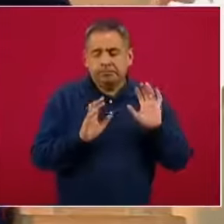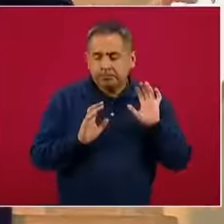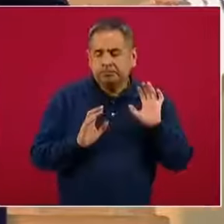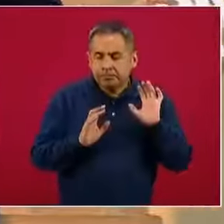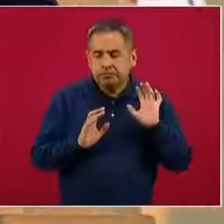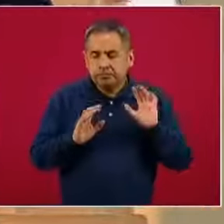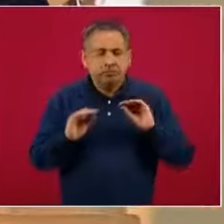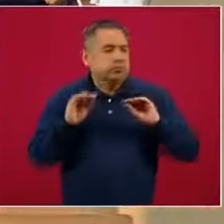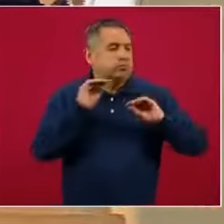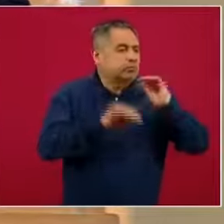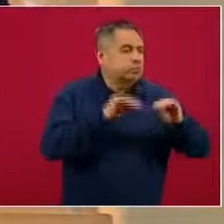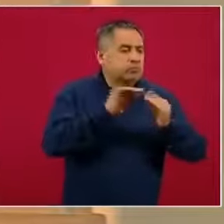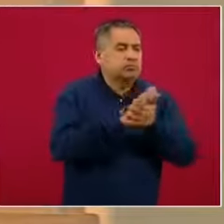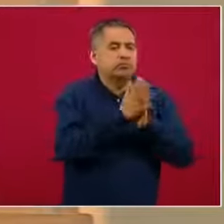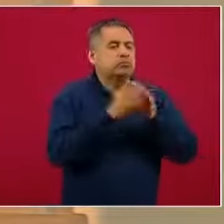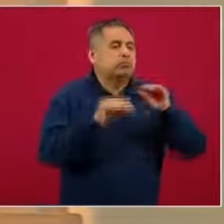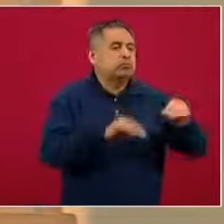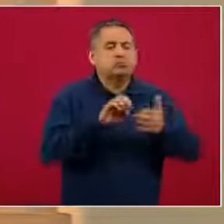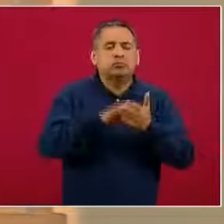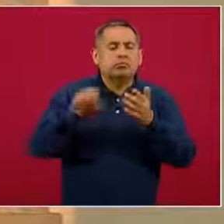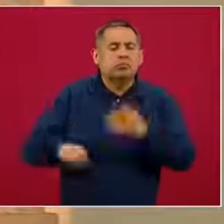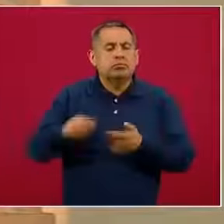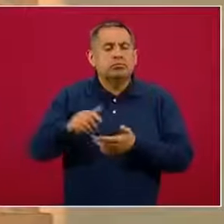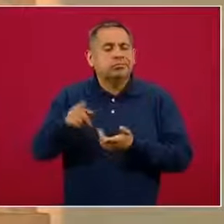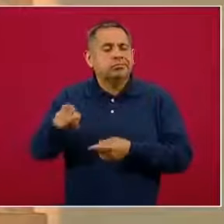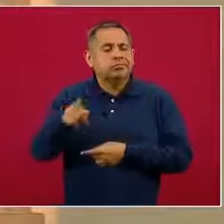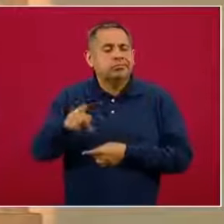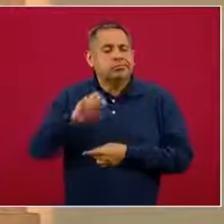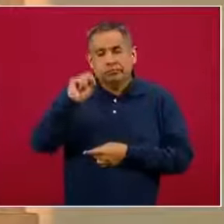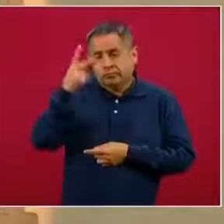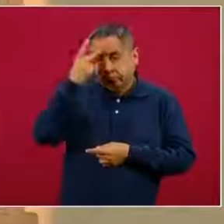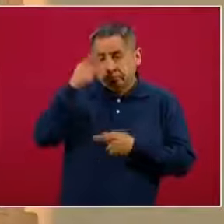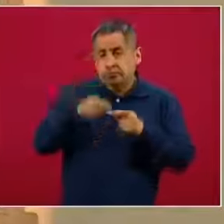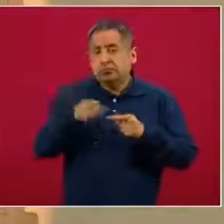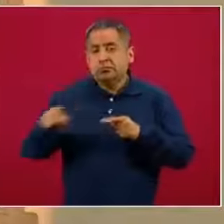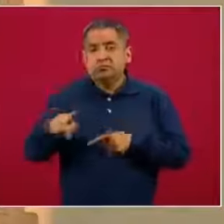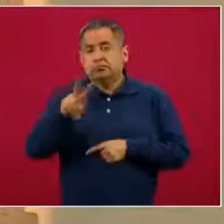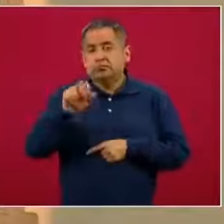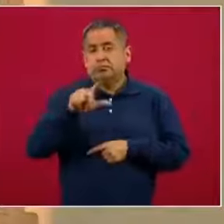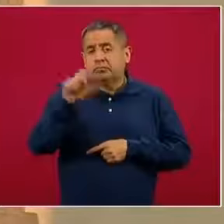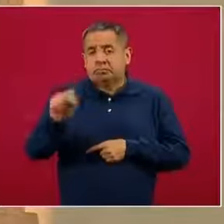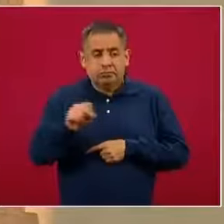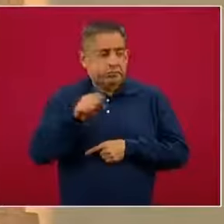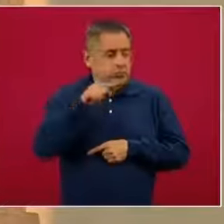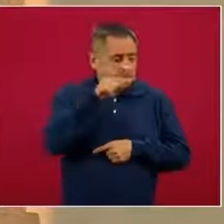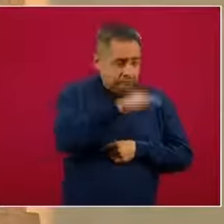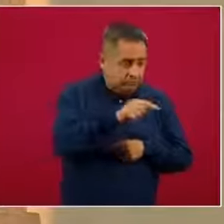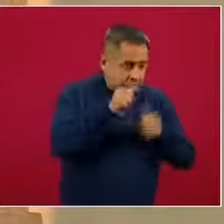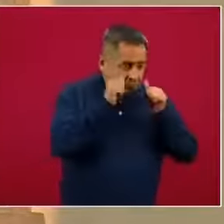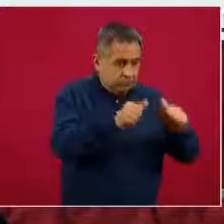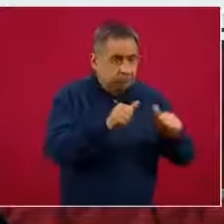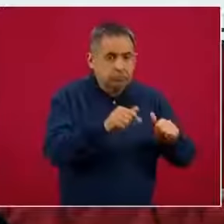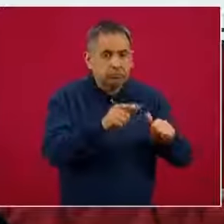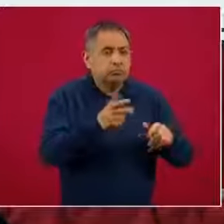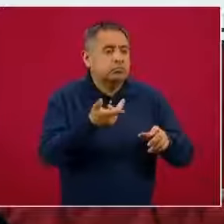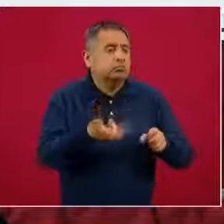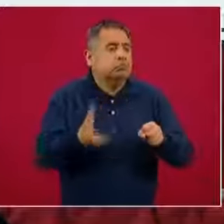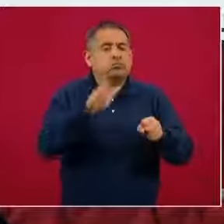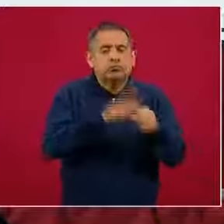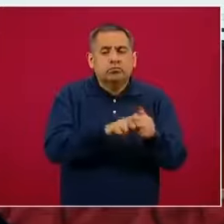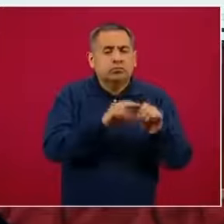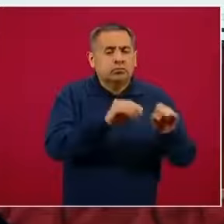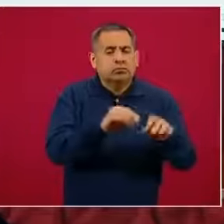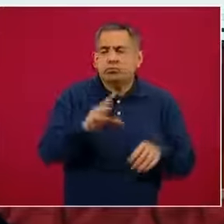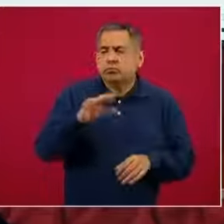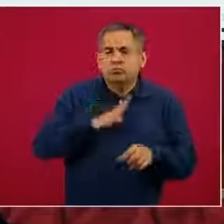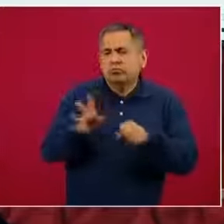En San Luis Potosí, en particular en Ciudad Valles, utilizamos uno de ellos para la atención no COVID, es decir, para hospitalizar a pacientes